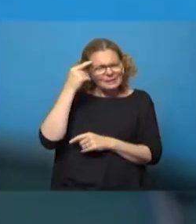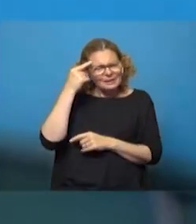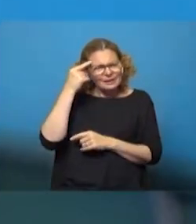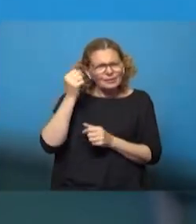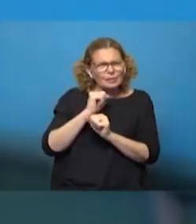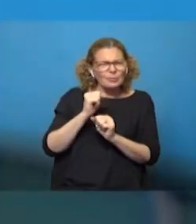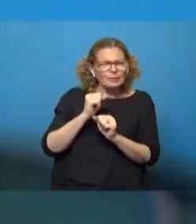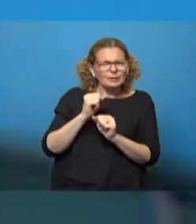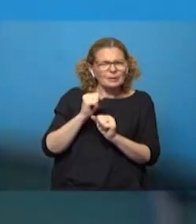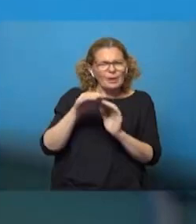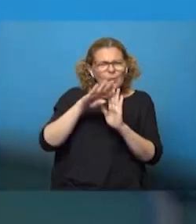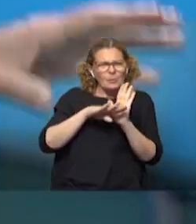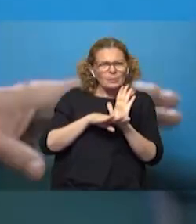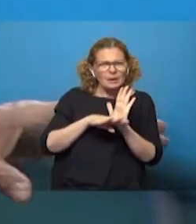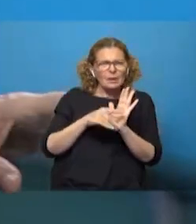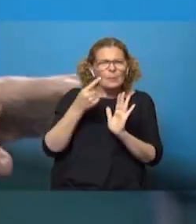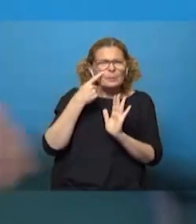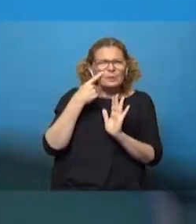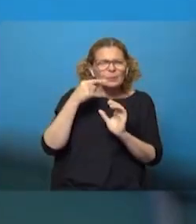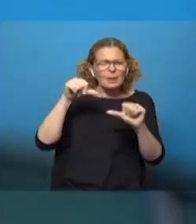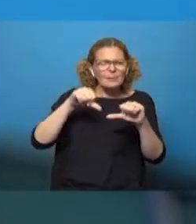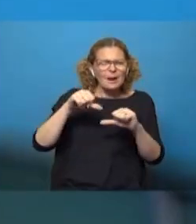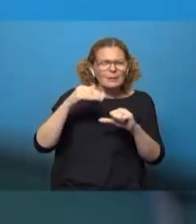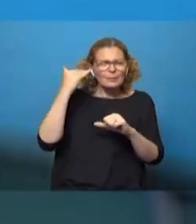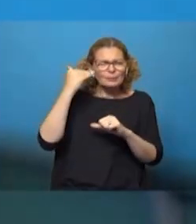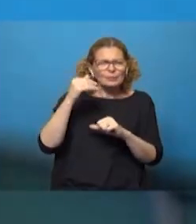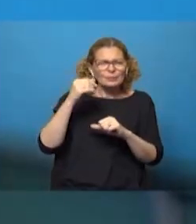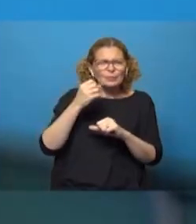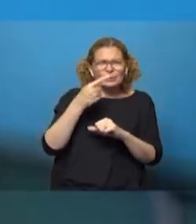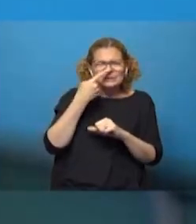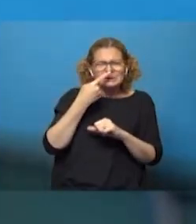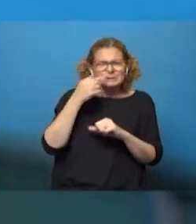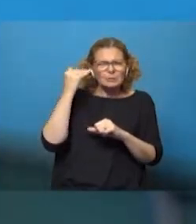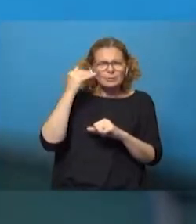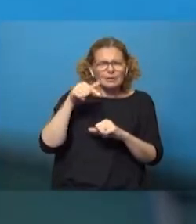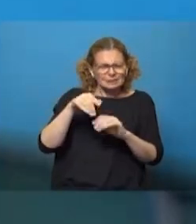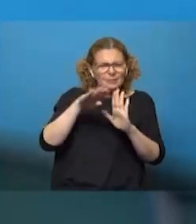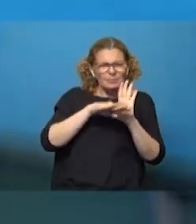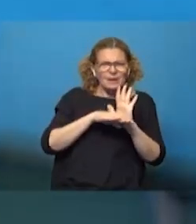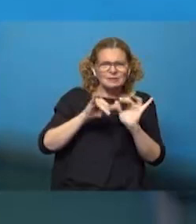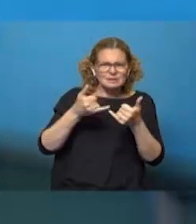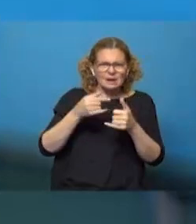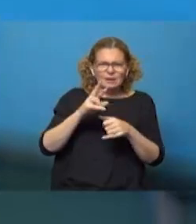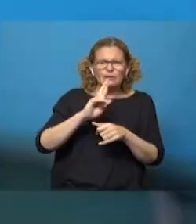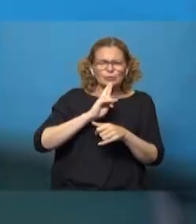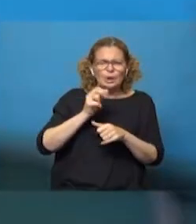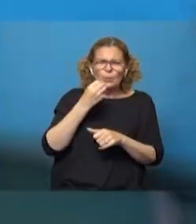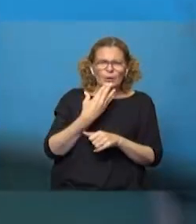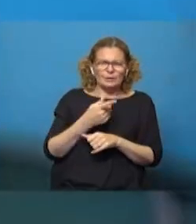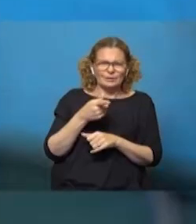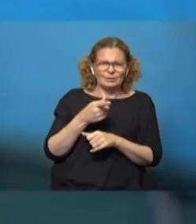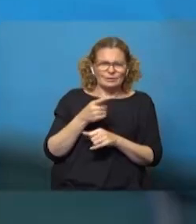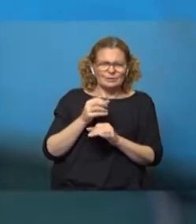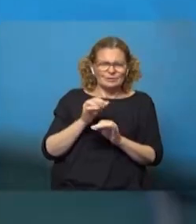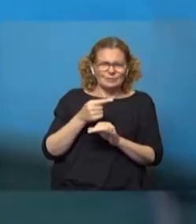que se pueda redactar un plan que sea a prueba de malos docentes no importa Lo malo que sea el docente aplica este plan y va a tener buenos resultados y creo que